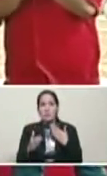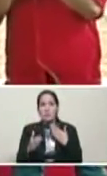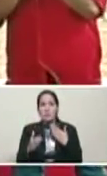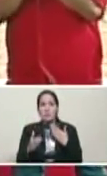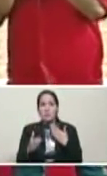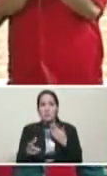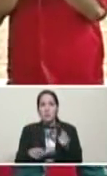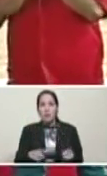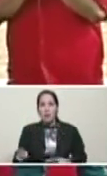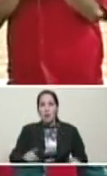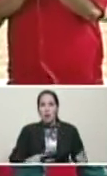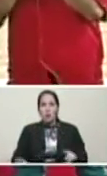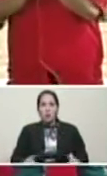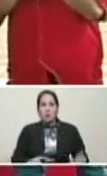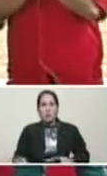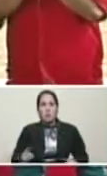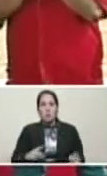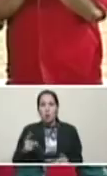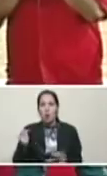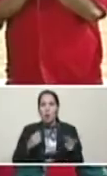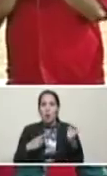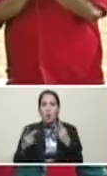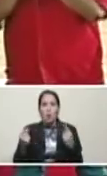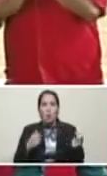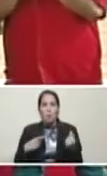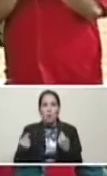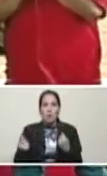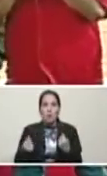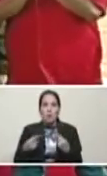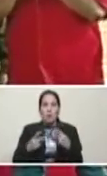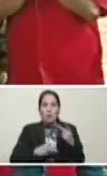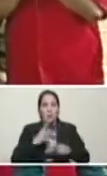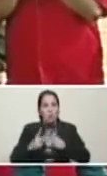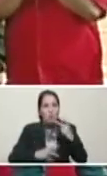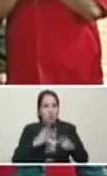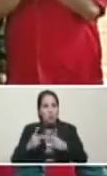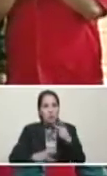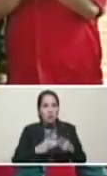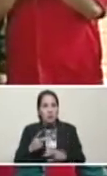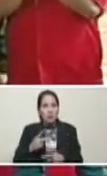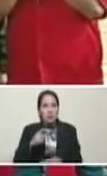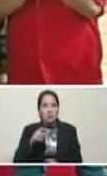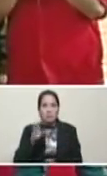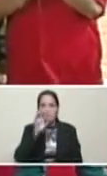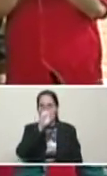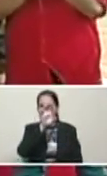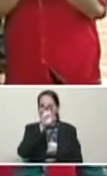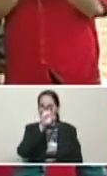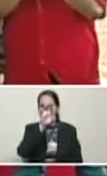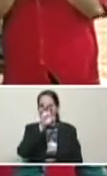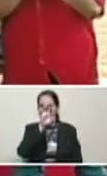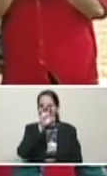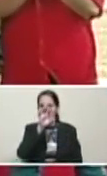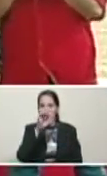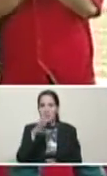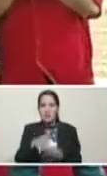coordinación económica productiva del partido socialista unidad de venezuela